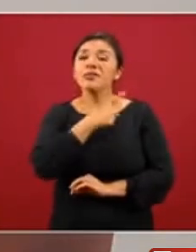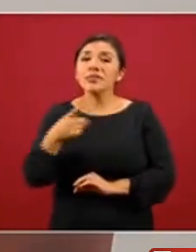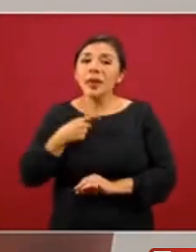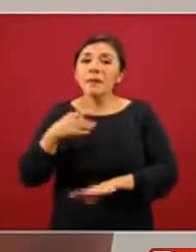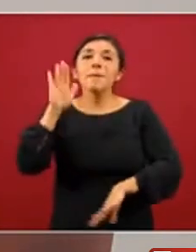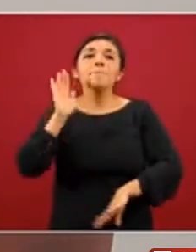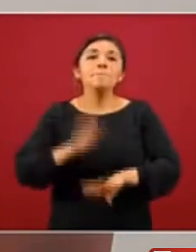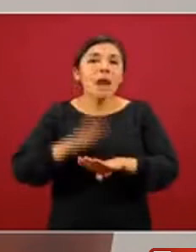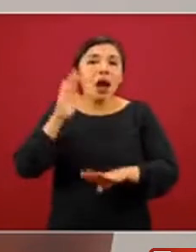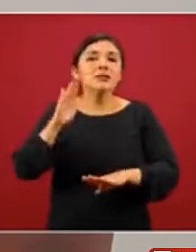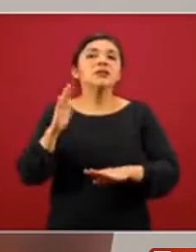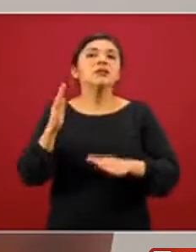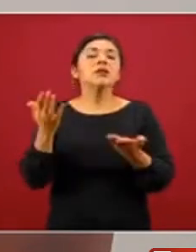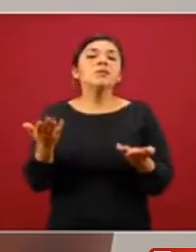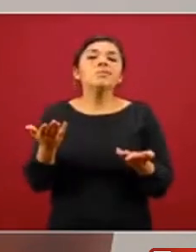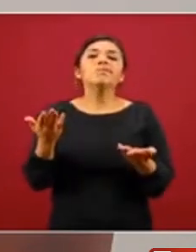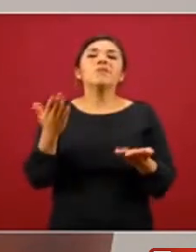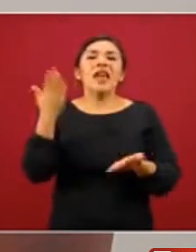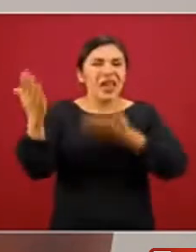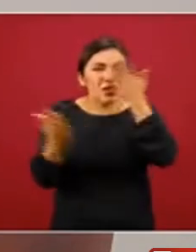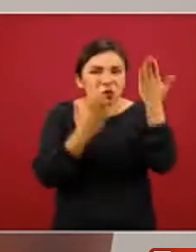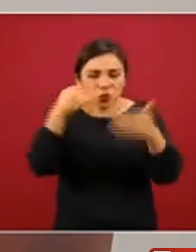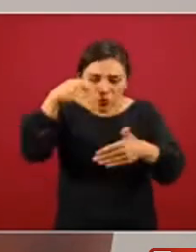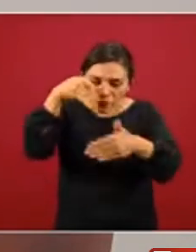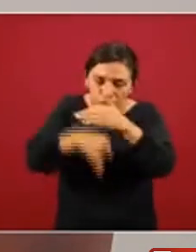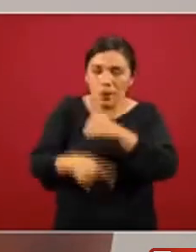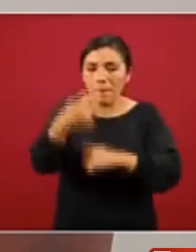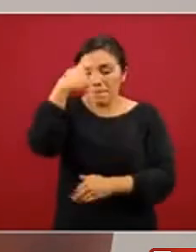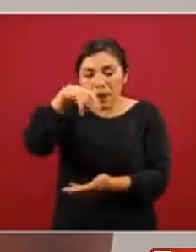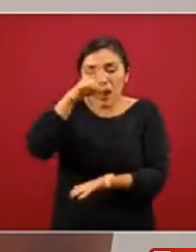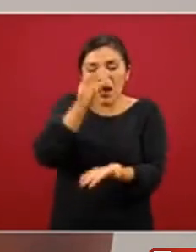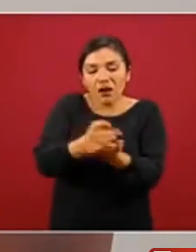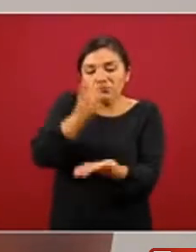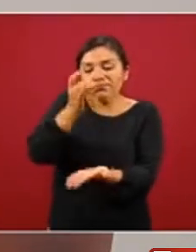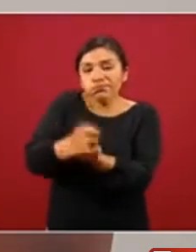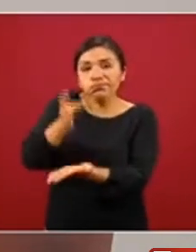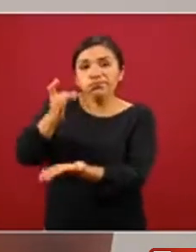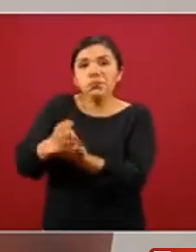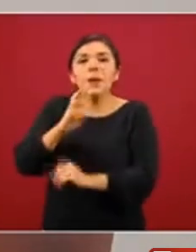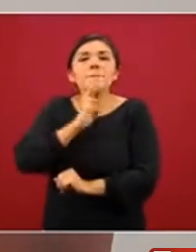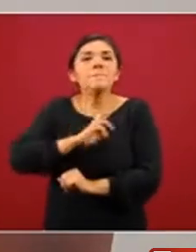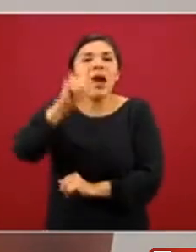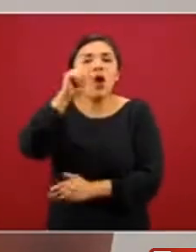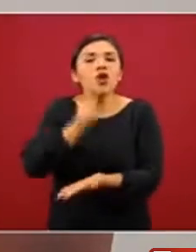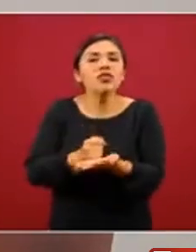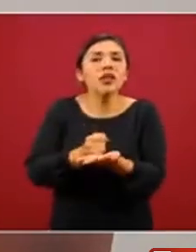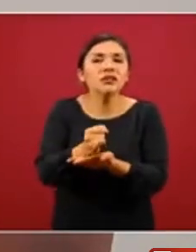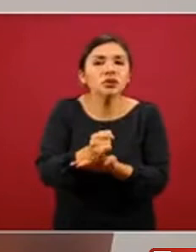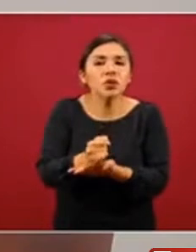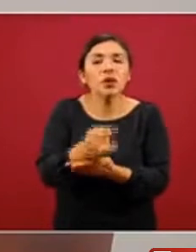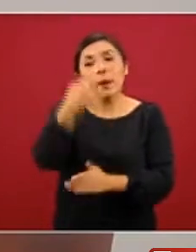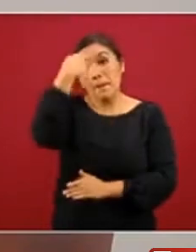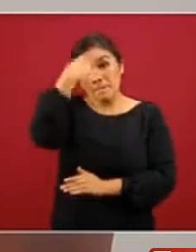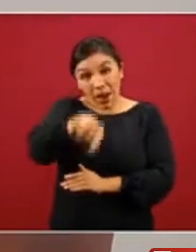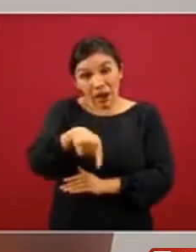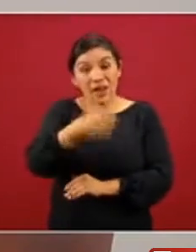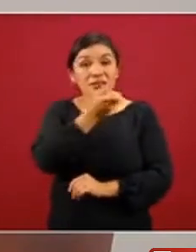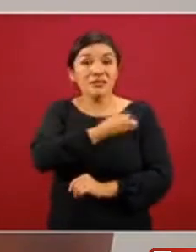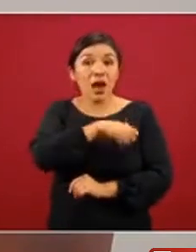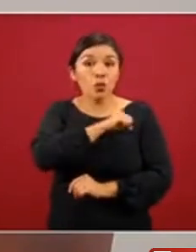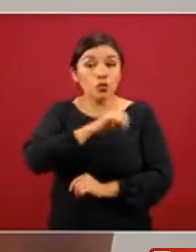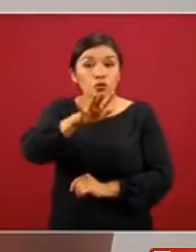incremento en términos de estudios que nos permitan ir tomando mejores decisiones para la salud de